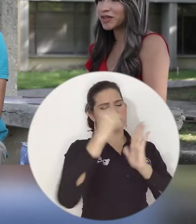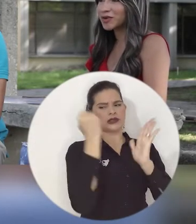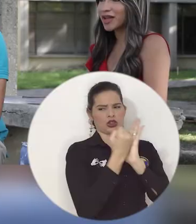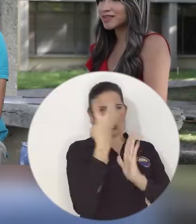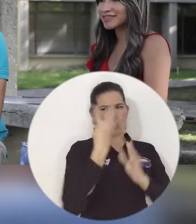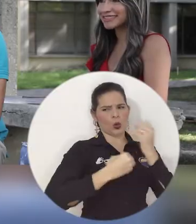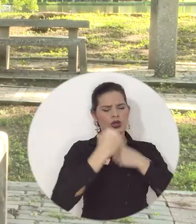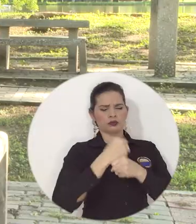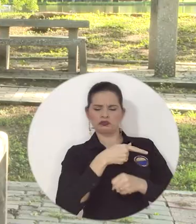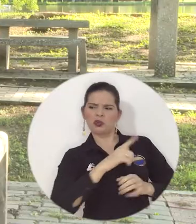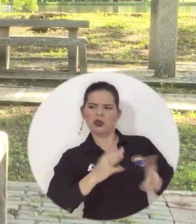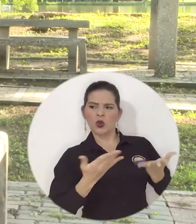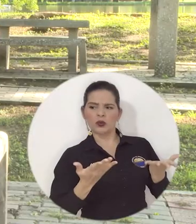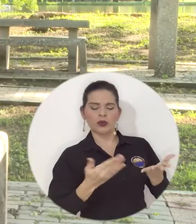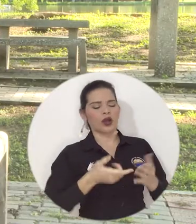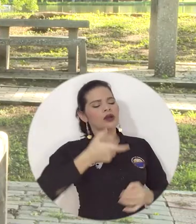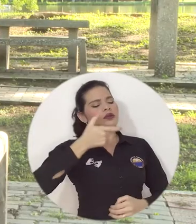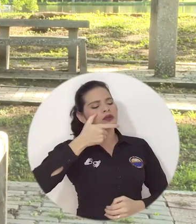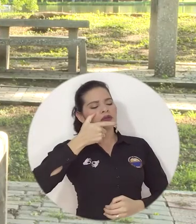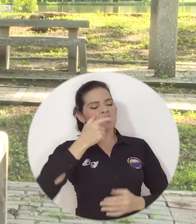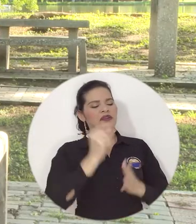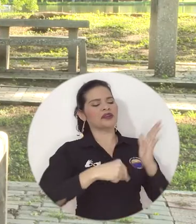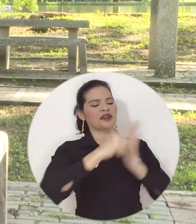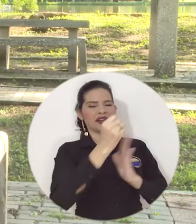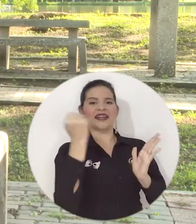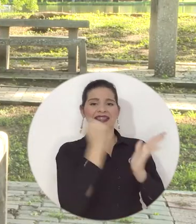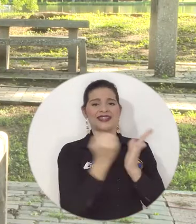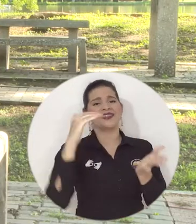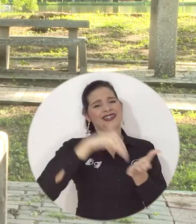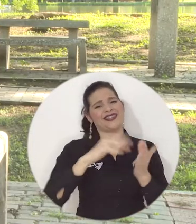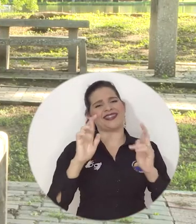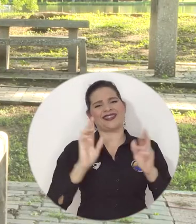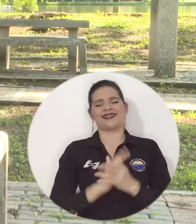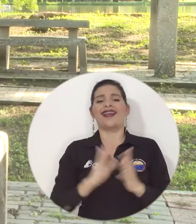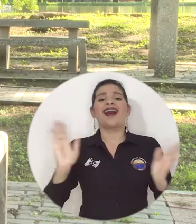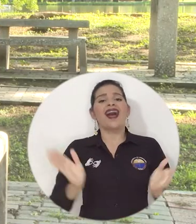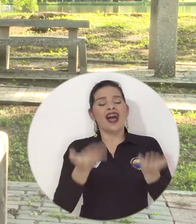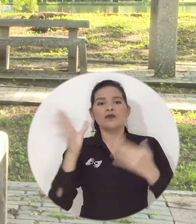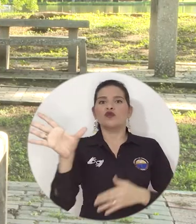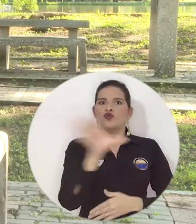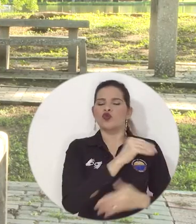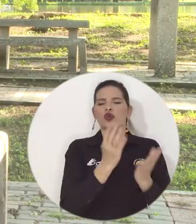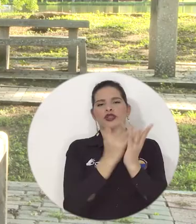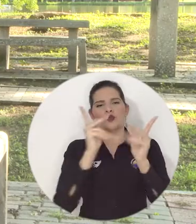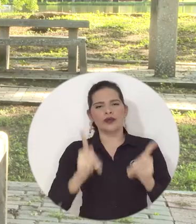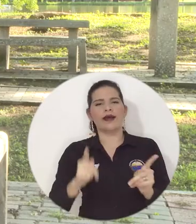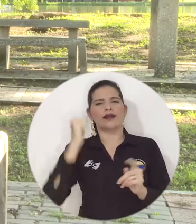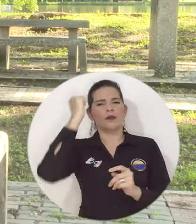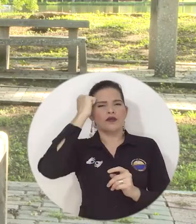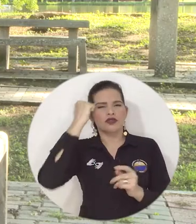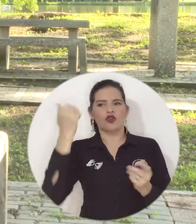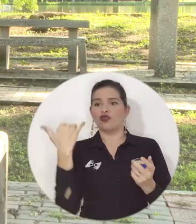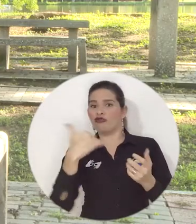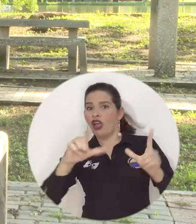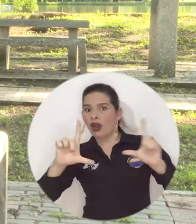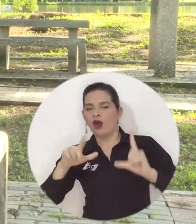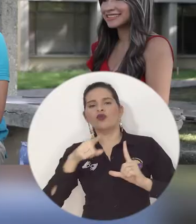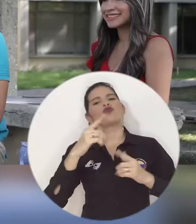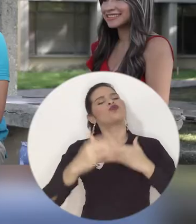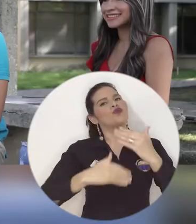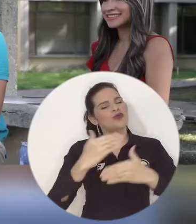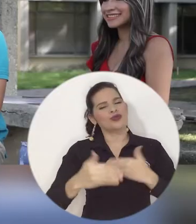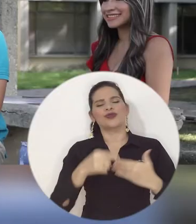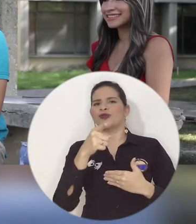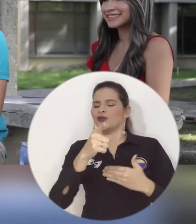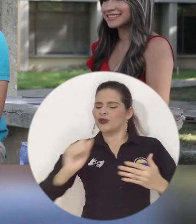hace 4 años. La invitación es a que estudiantes, profesores, graduados y personal administrativo se conecten con este trascendental